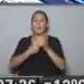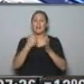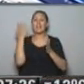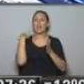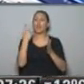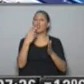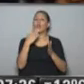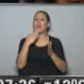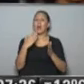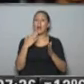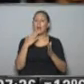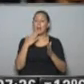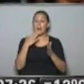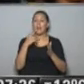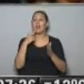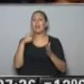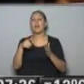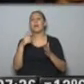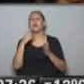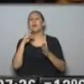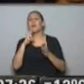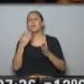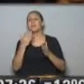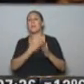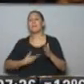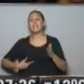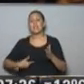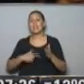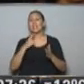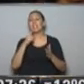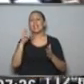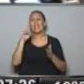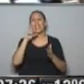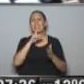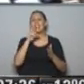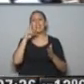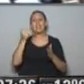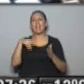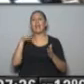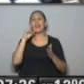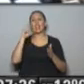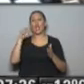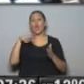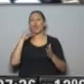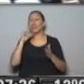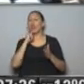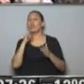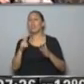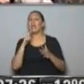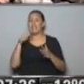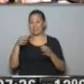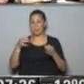el 2 de abril el vicepresidente primero de la legislatura Cristian ritondo convocó a esta sesión especial en la que se van a